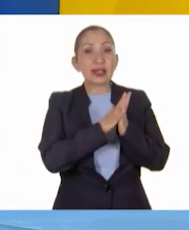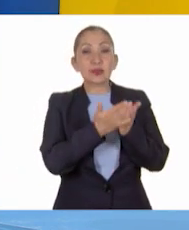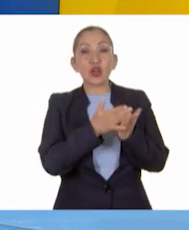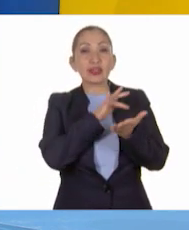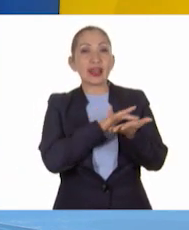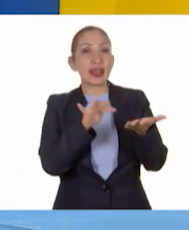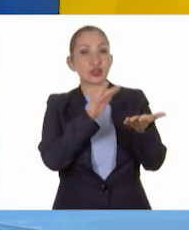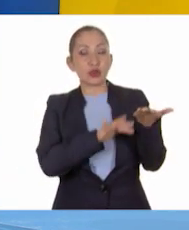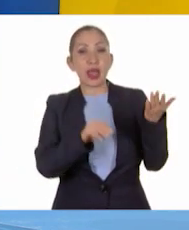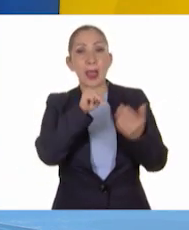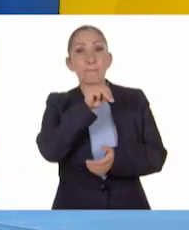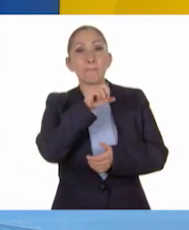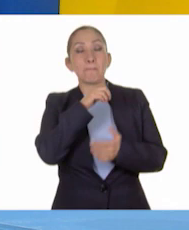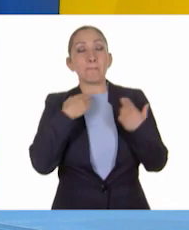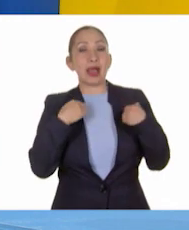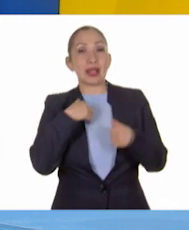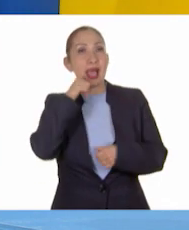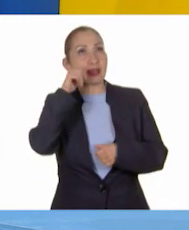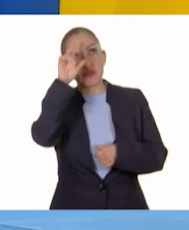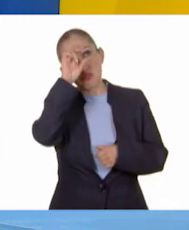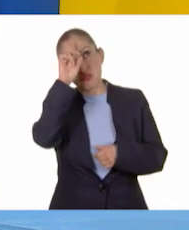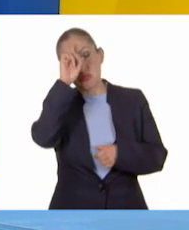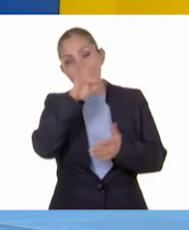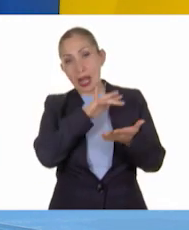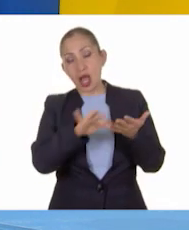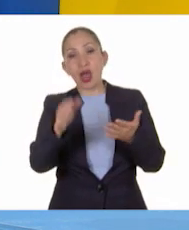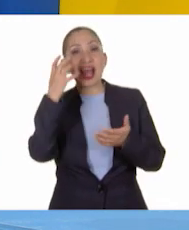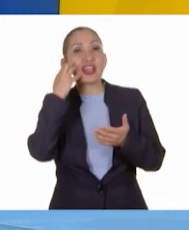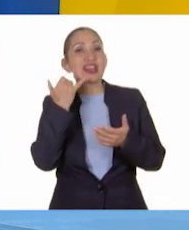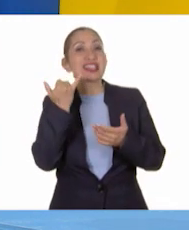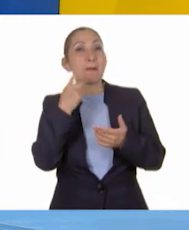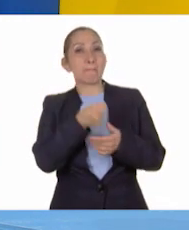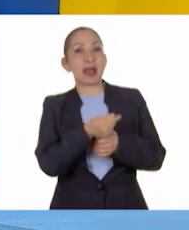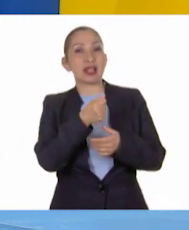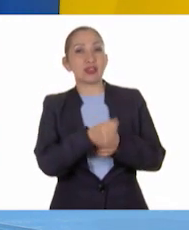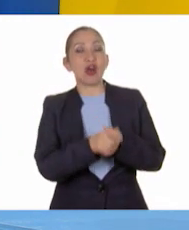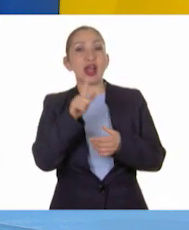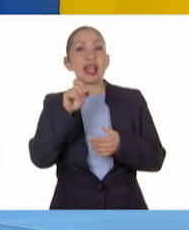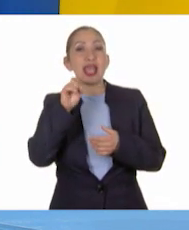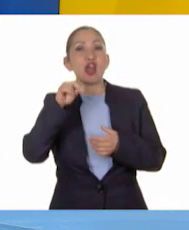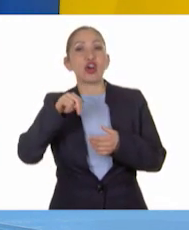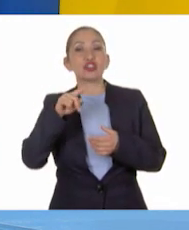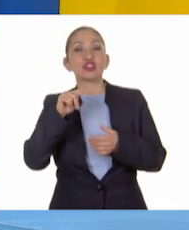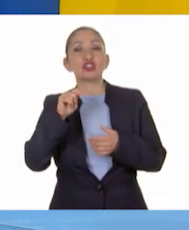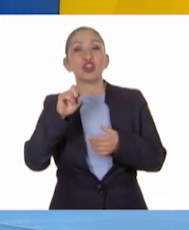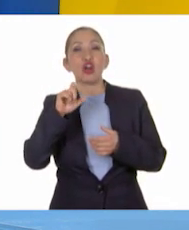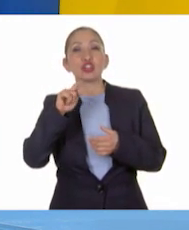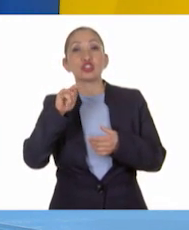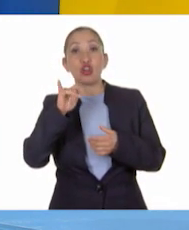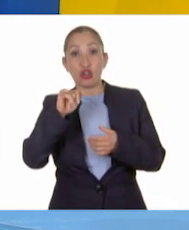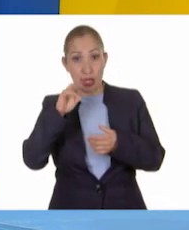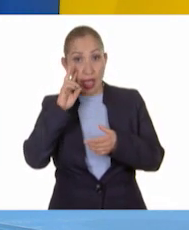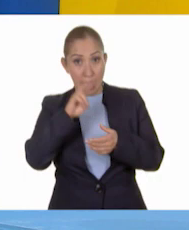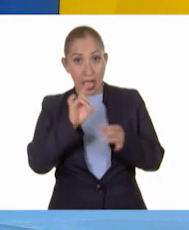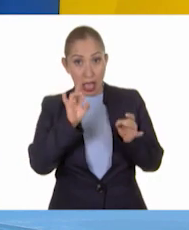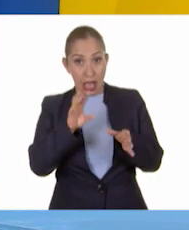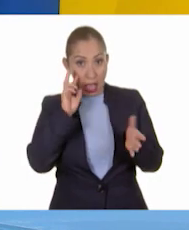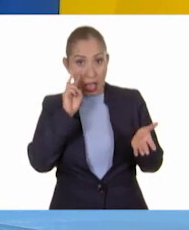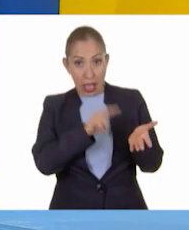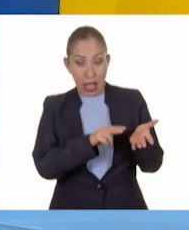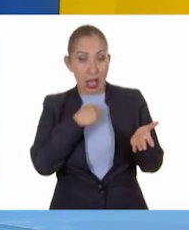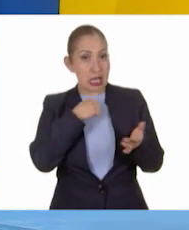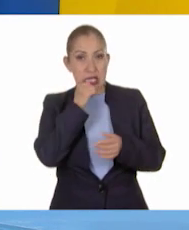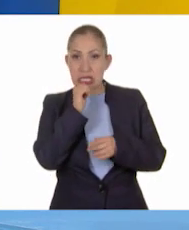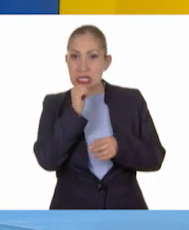lecturas. María les sugirió ayer que leyeran El león y el perrito de León Tolstoy. ¿Le echaron un ojo? Si no lo han